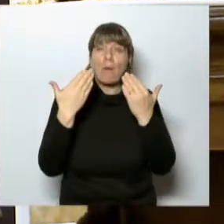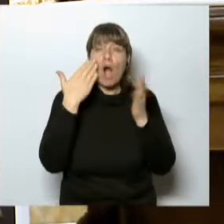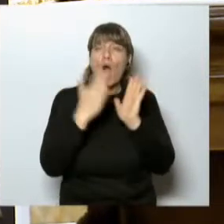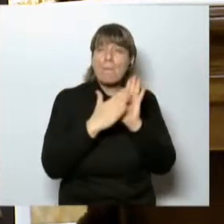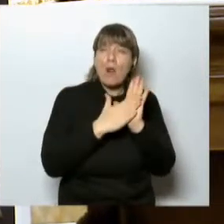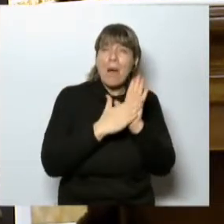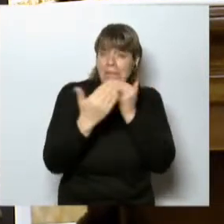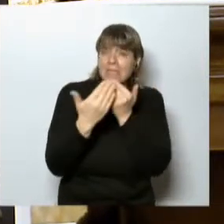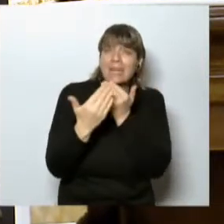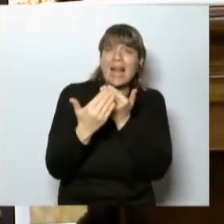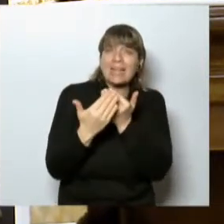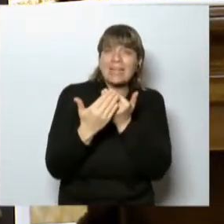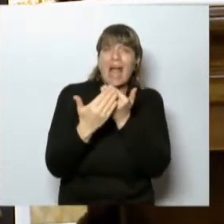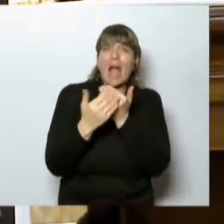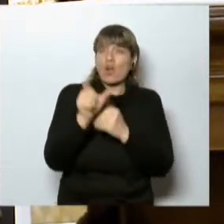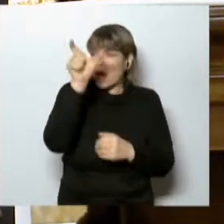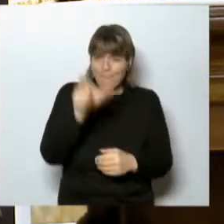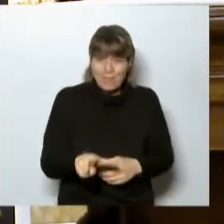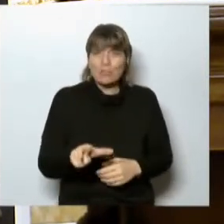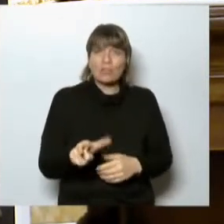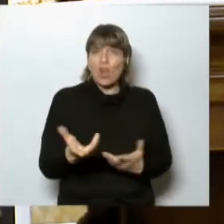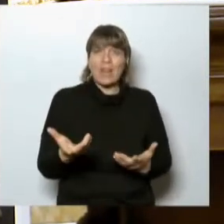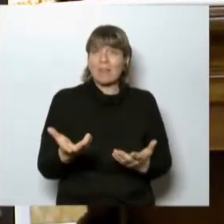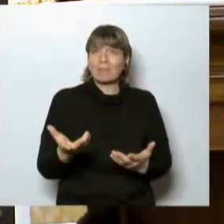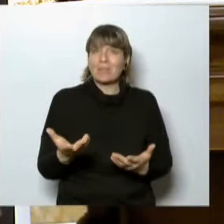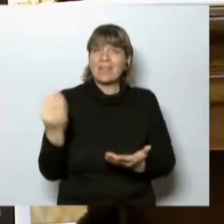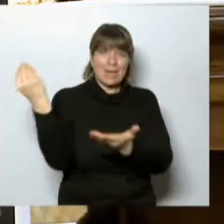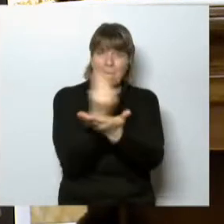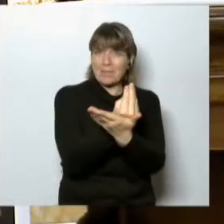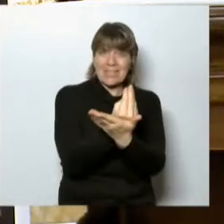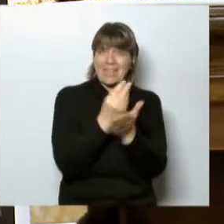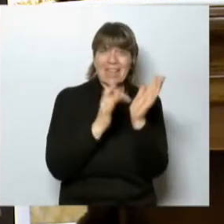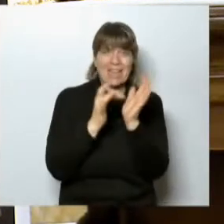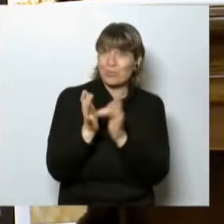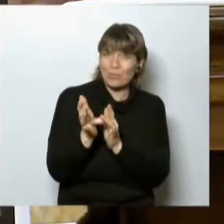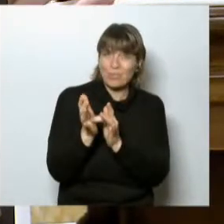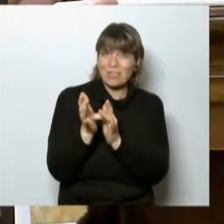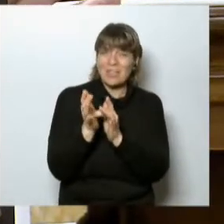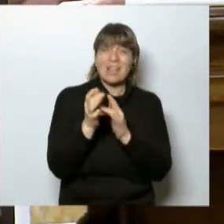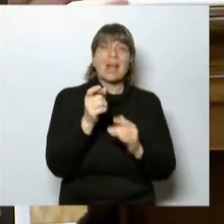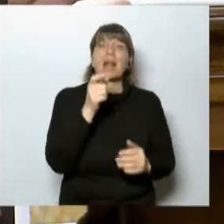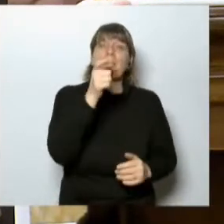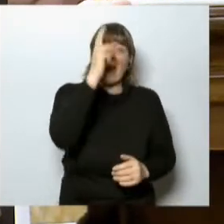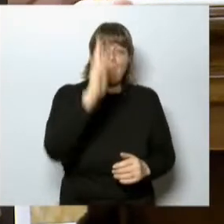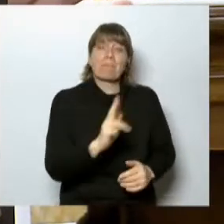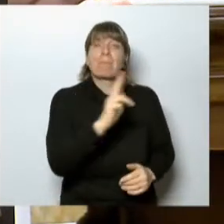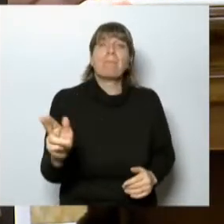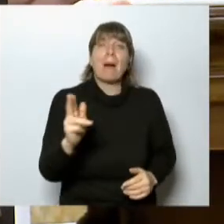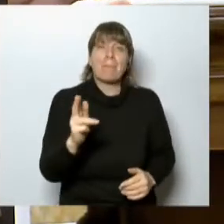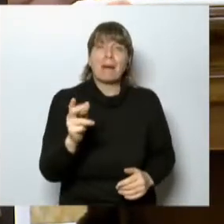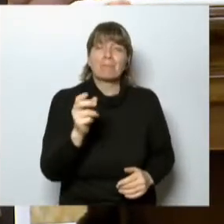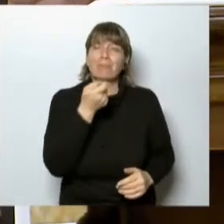esta cercanía con aquel que es el vicario de Cristo? ¿Cuántas veces la palabra del Papa